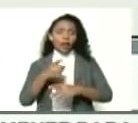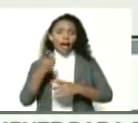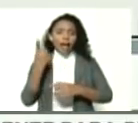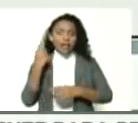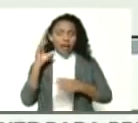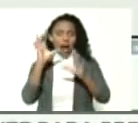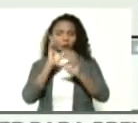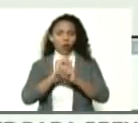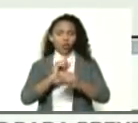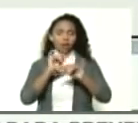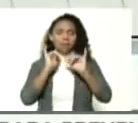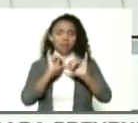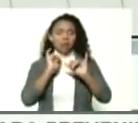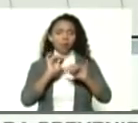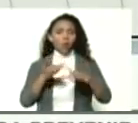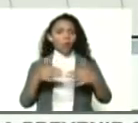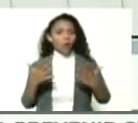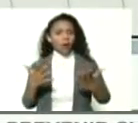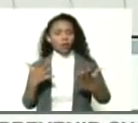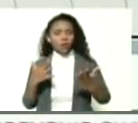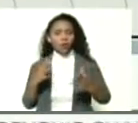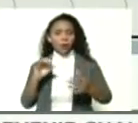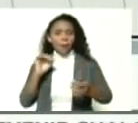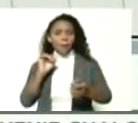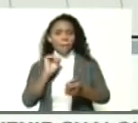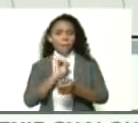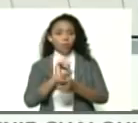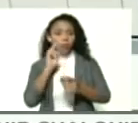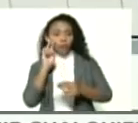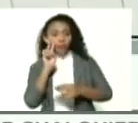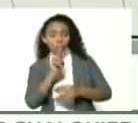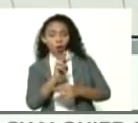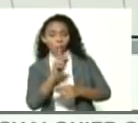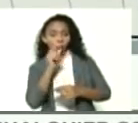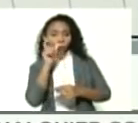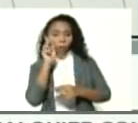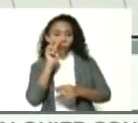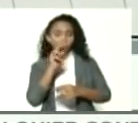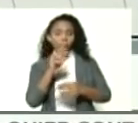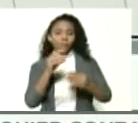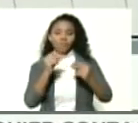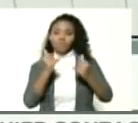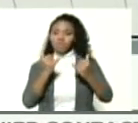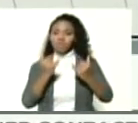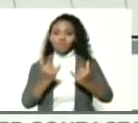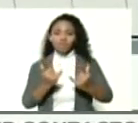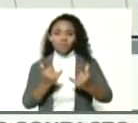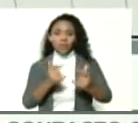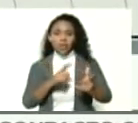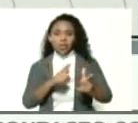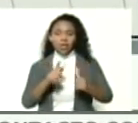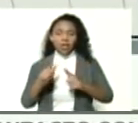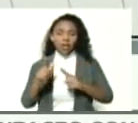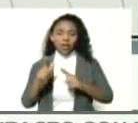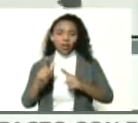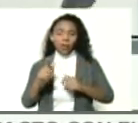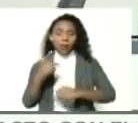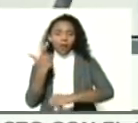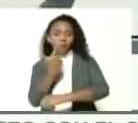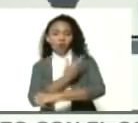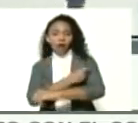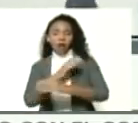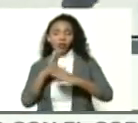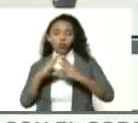mismo, cuando atracó el barco, inmediatamente tenía para vacunar a